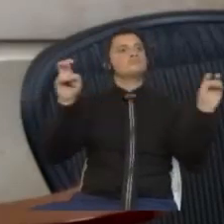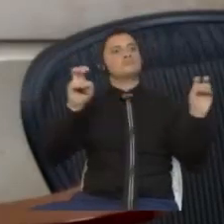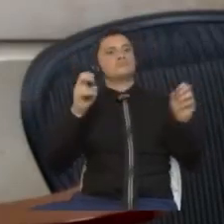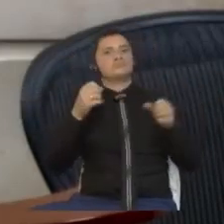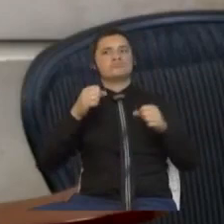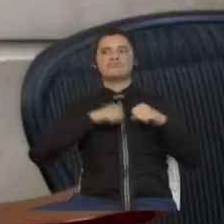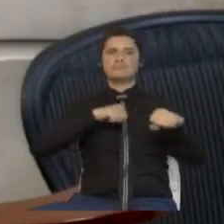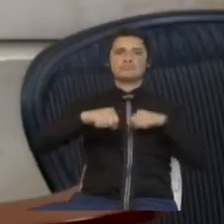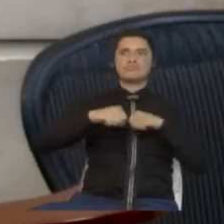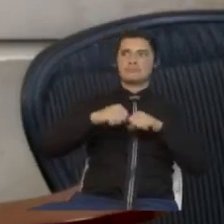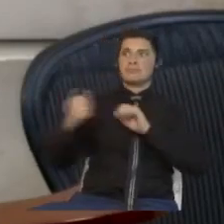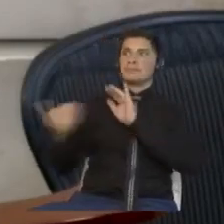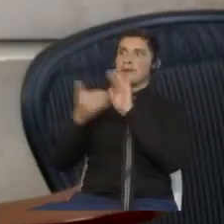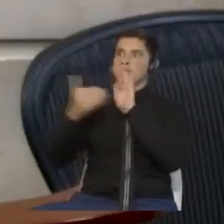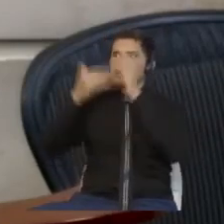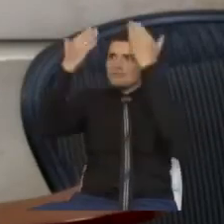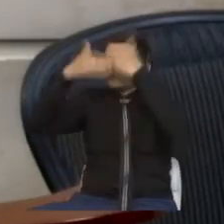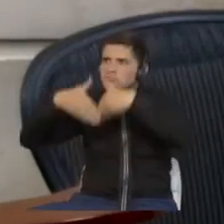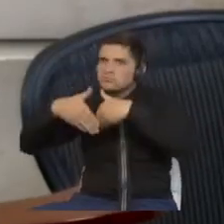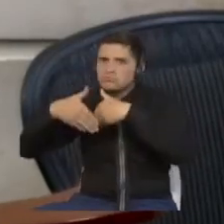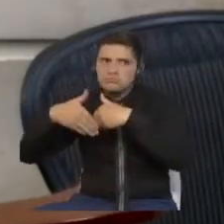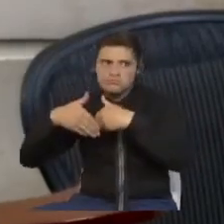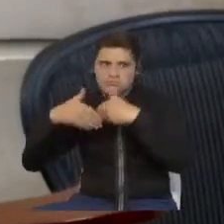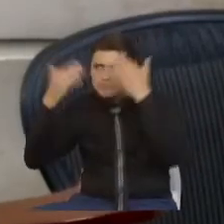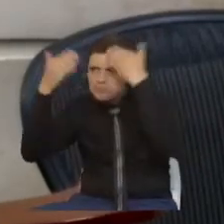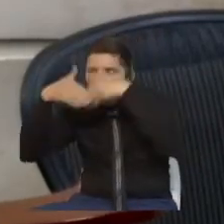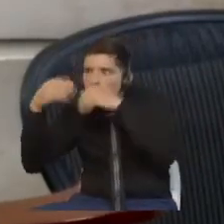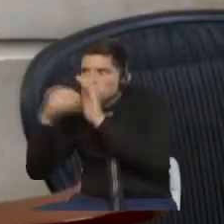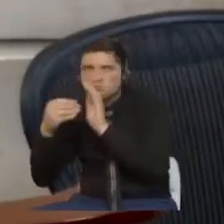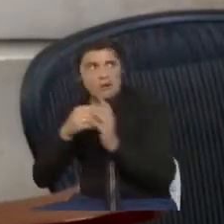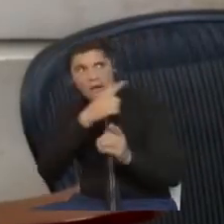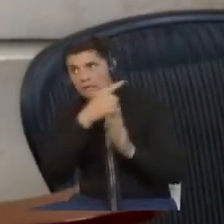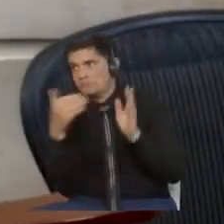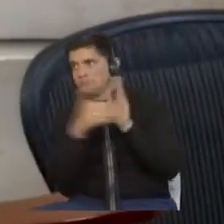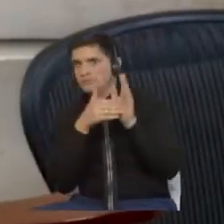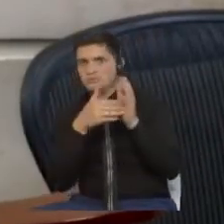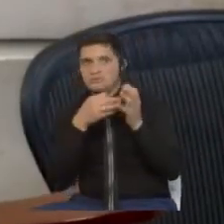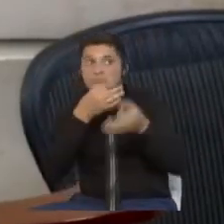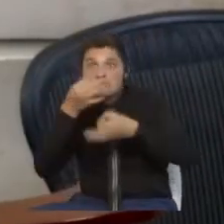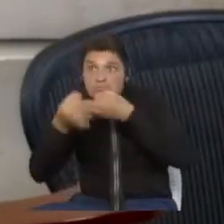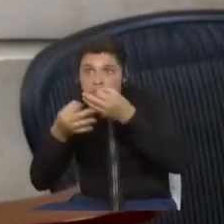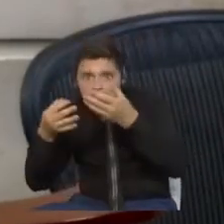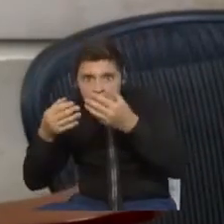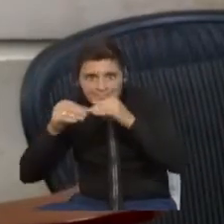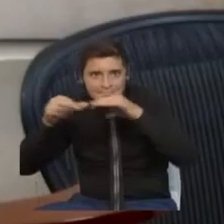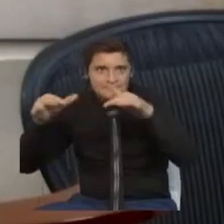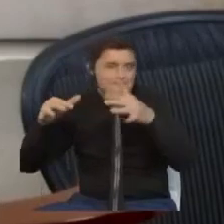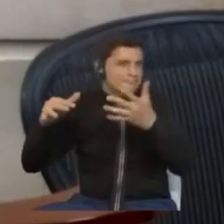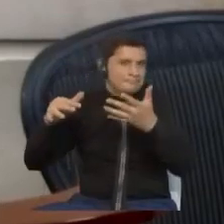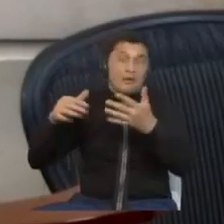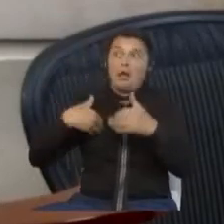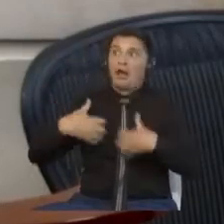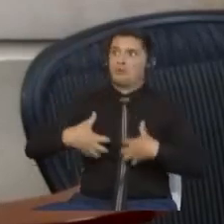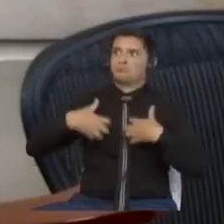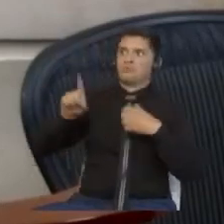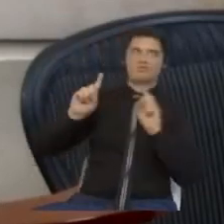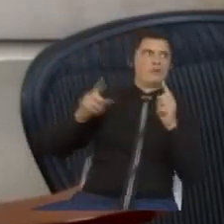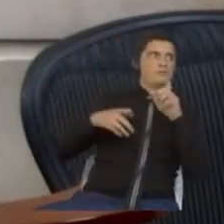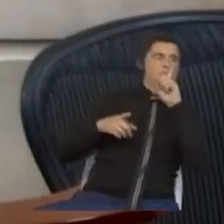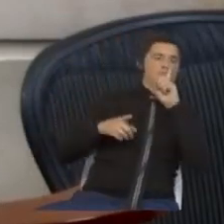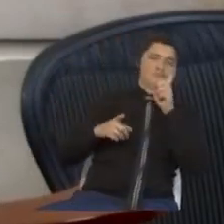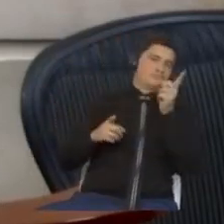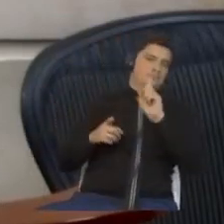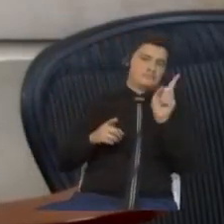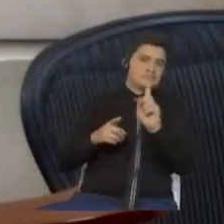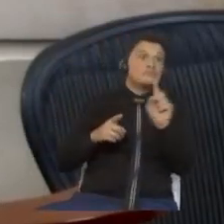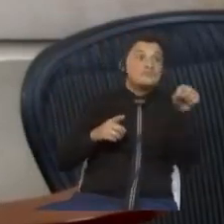infundadas sin la suficiente información lo que a veces nos ocurre a todos ni por las amenazas jurídicas